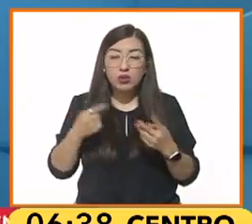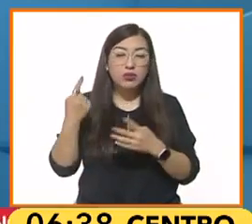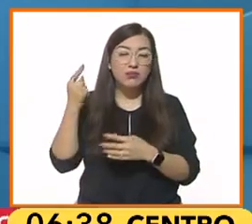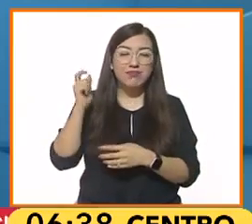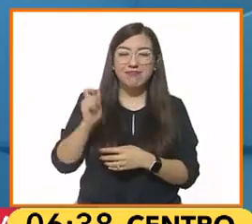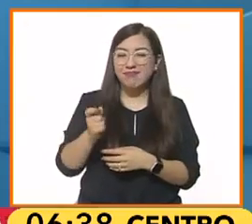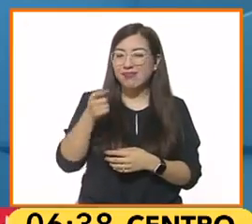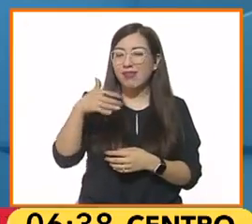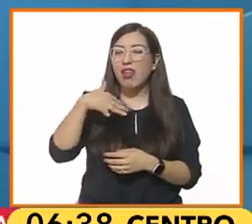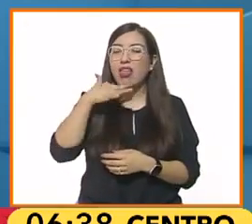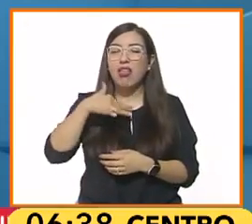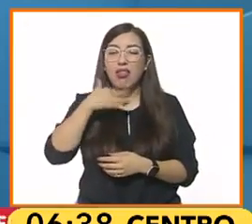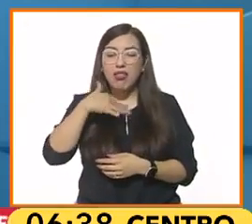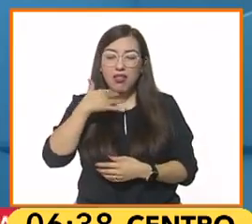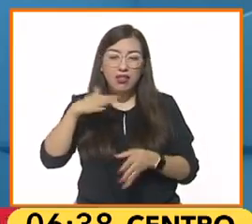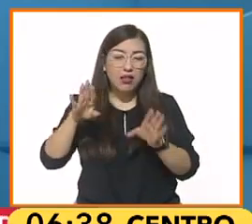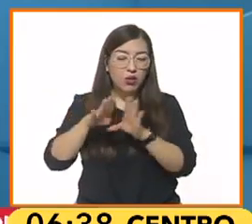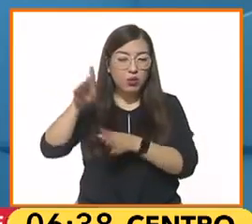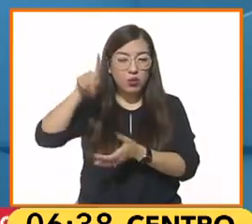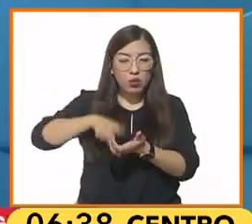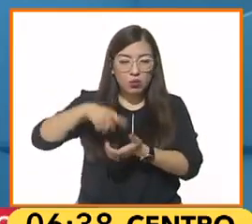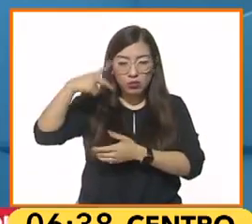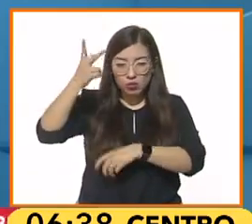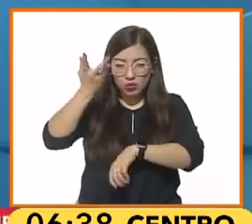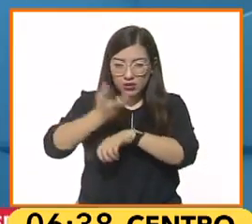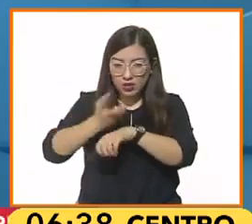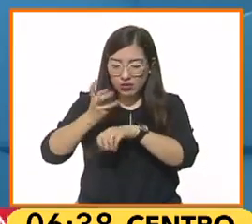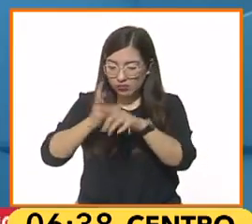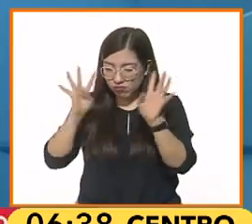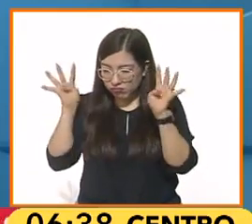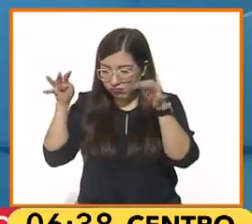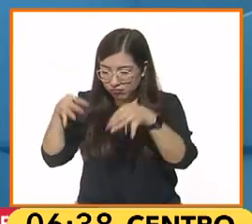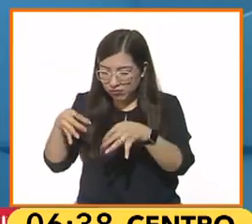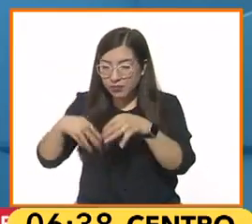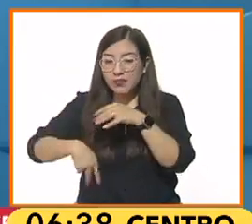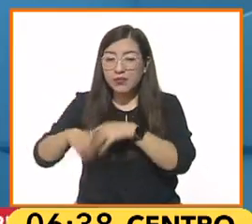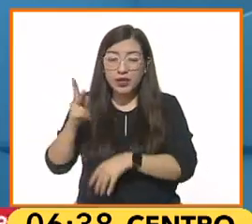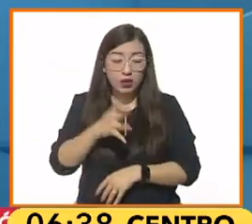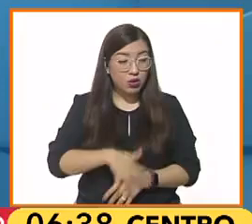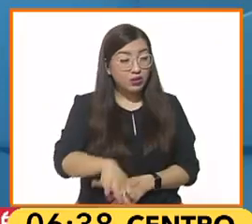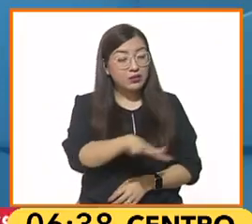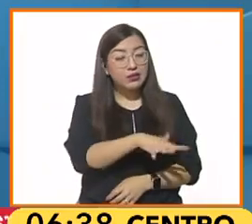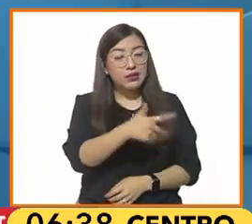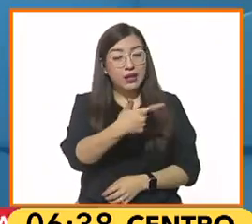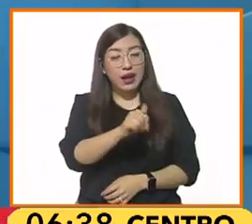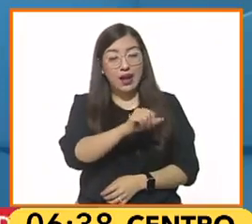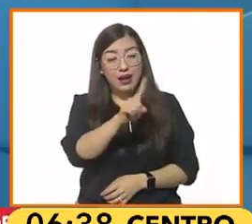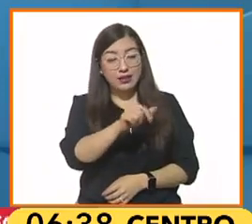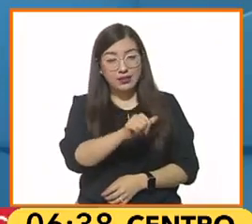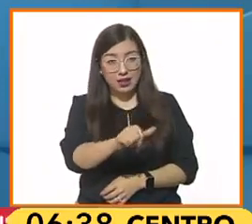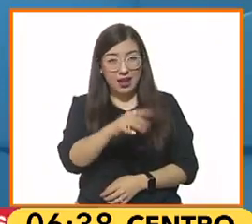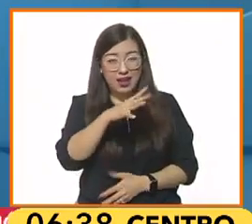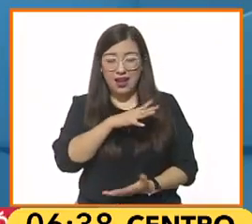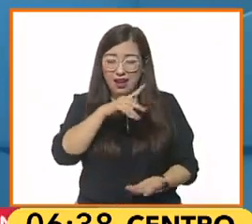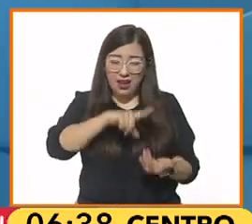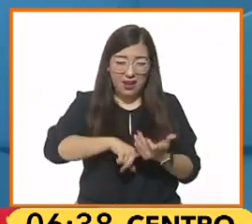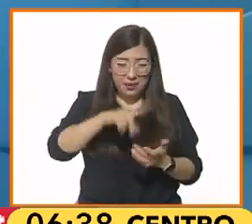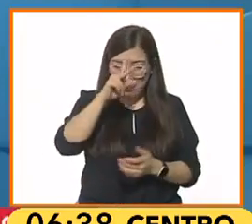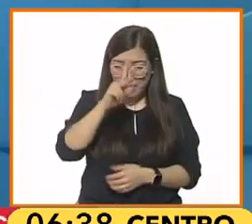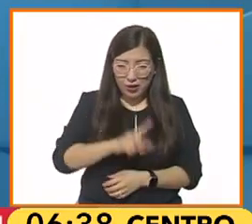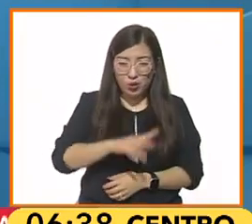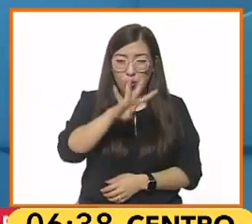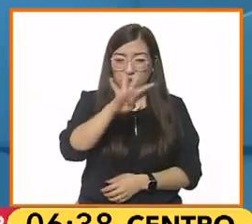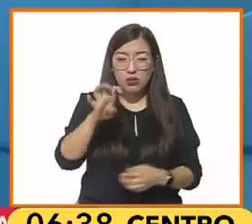temas de carácter interno, mientras la situación en Gaza empeora, ahora con estas 400 personas